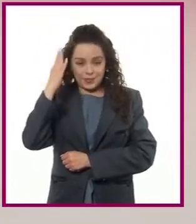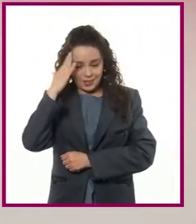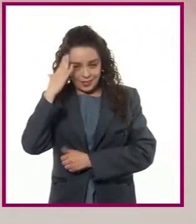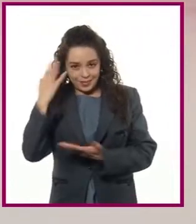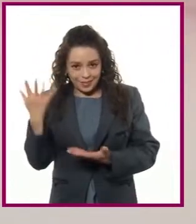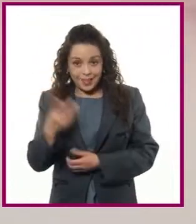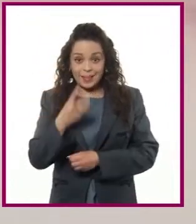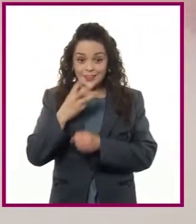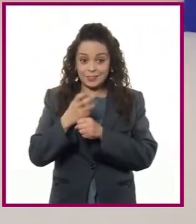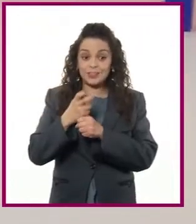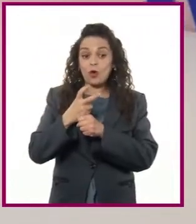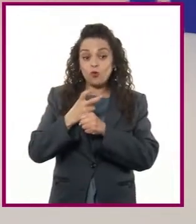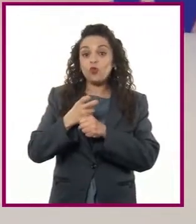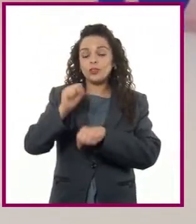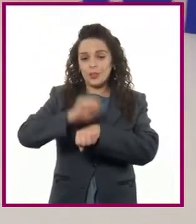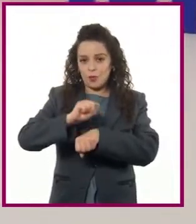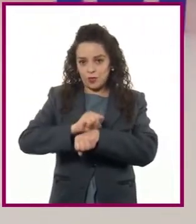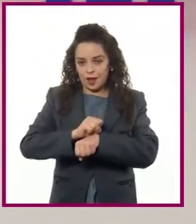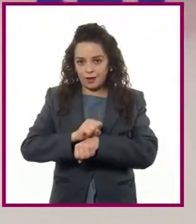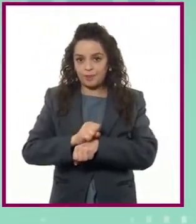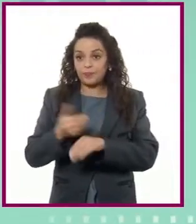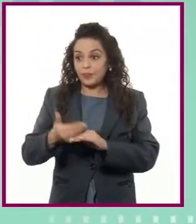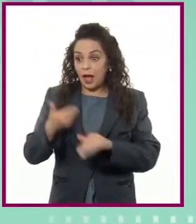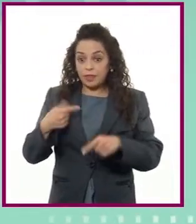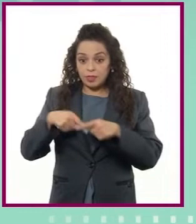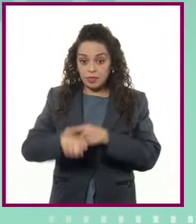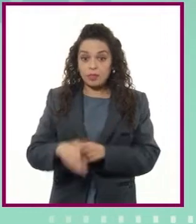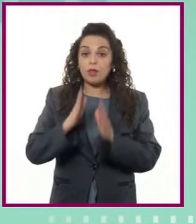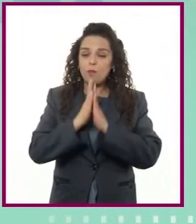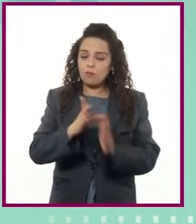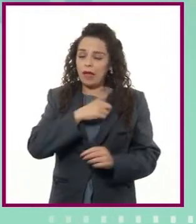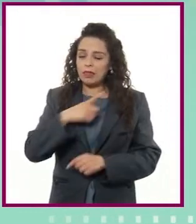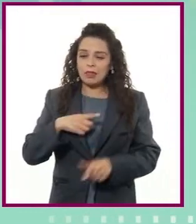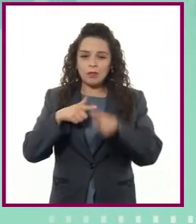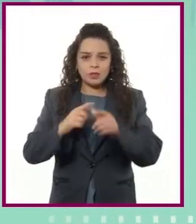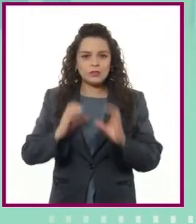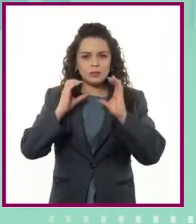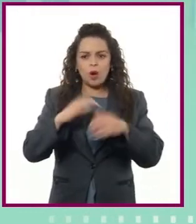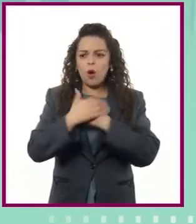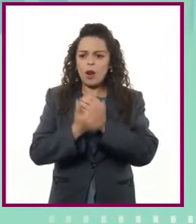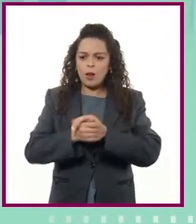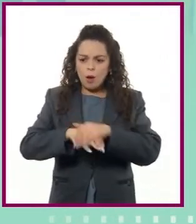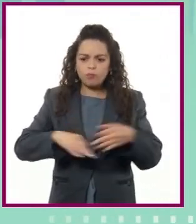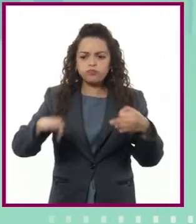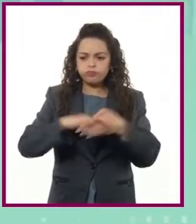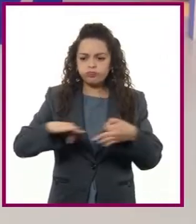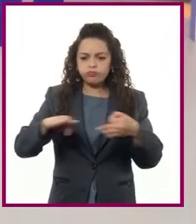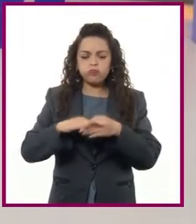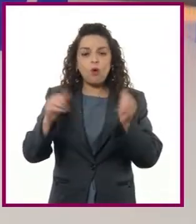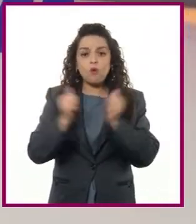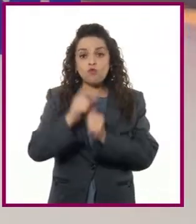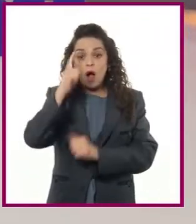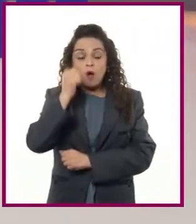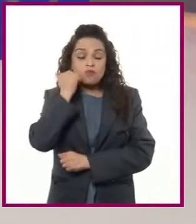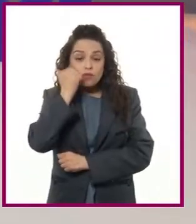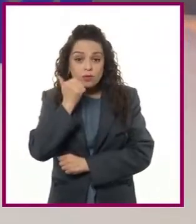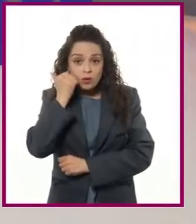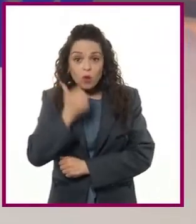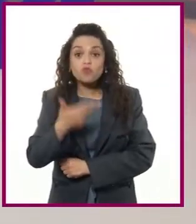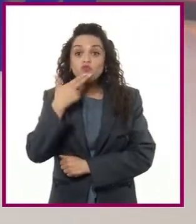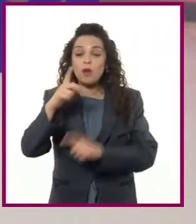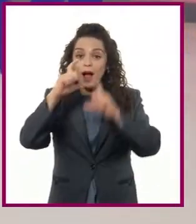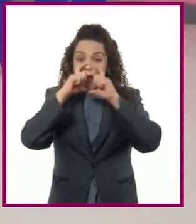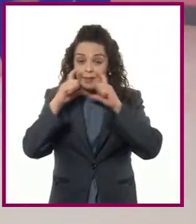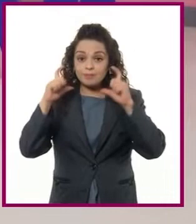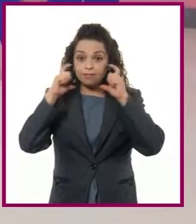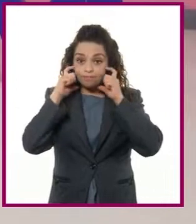Antes de iniciar, les recuerdo que debemos seguir cuidándonos, lavando frecuentemente nuestras manos con agua y abundante jabón, usando el cubrebocas adecuadamente de